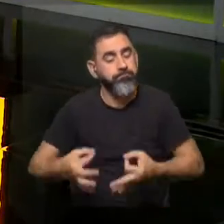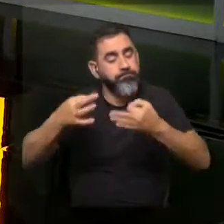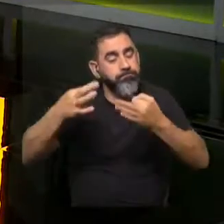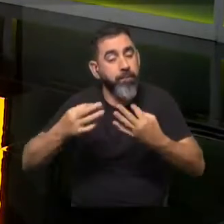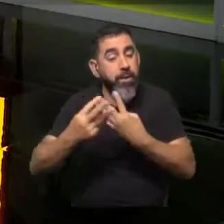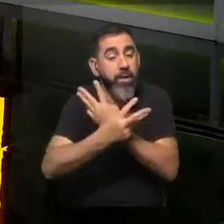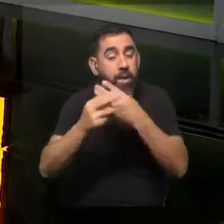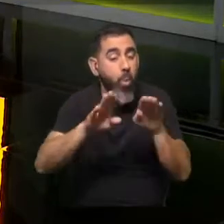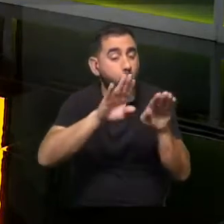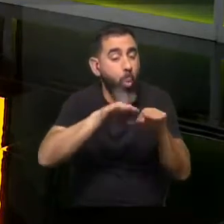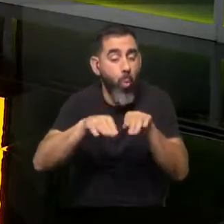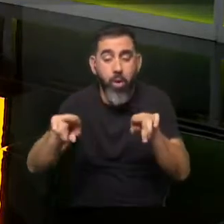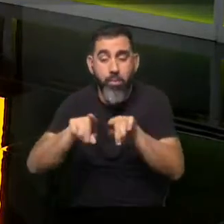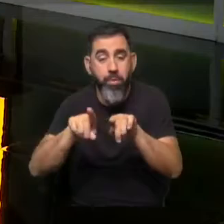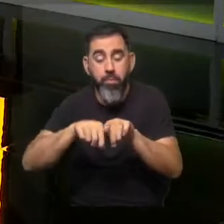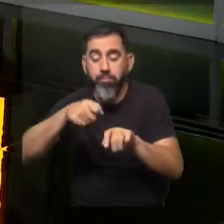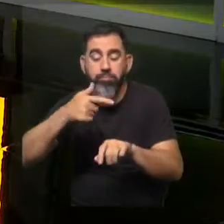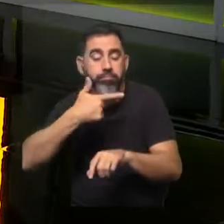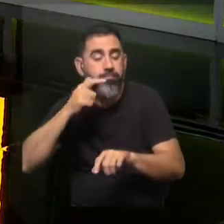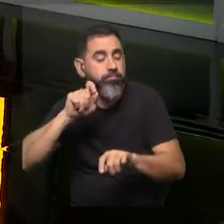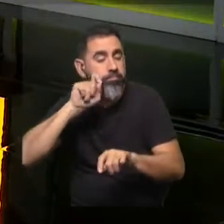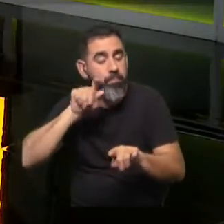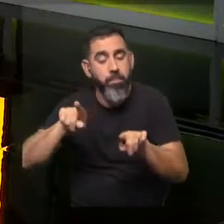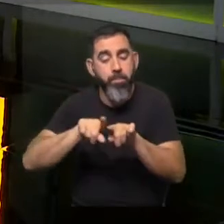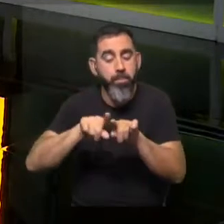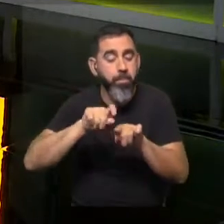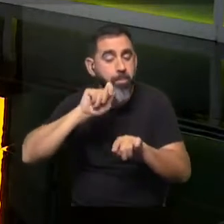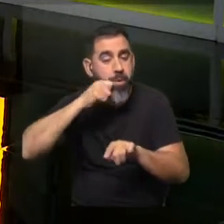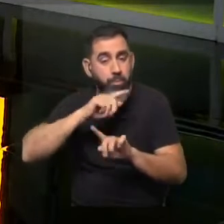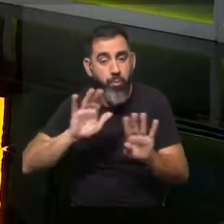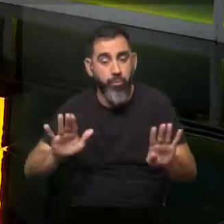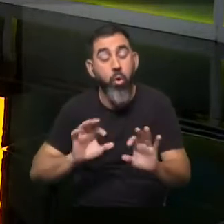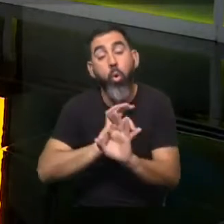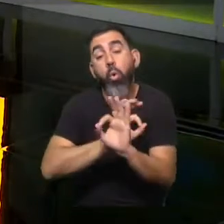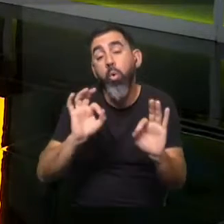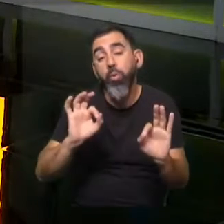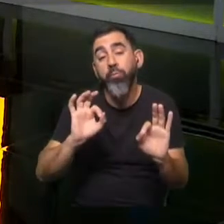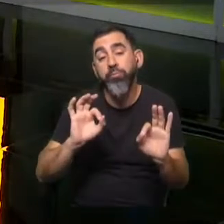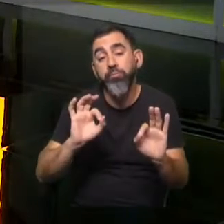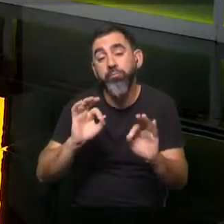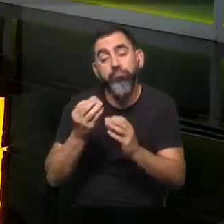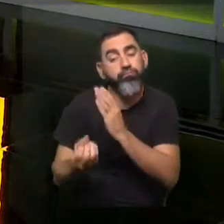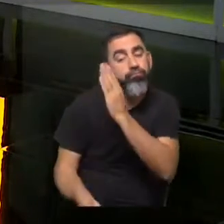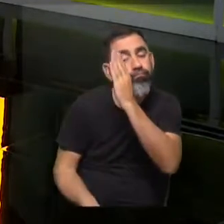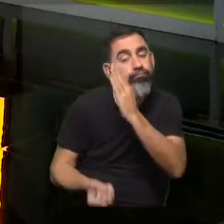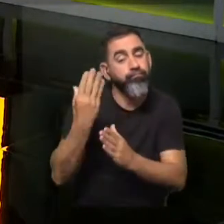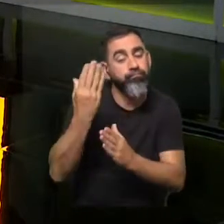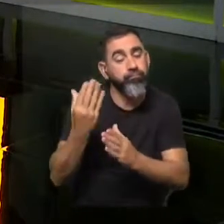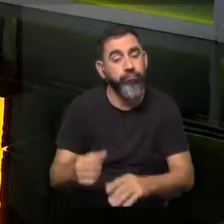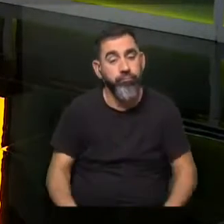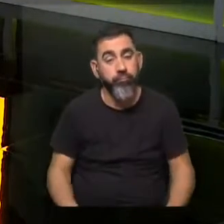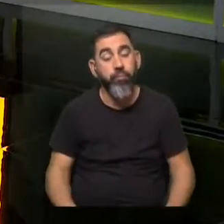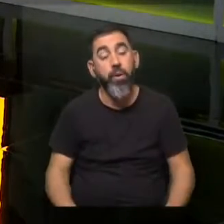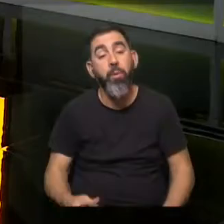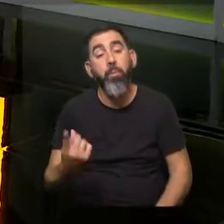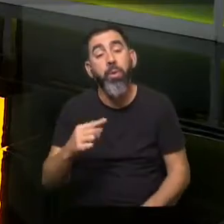general uno sabe que va a abrir la botella y va a tener la misma cerveza de hace 20 o 30 años, o empezar a innovar. El tema, claro, que el